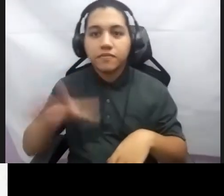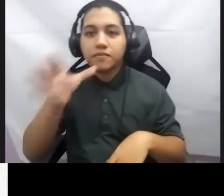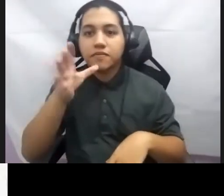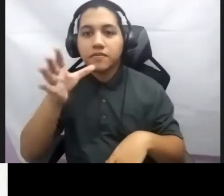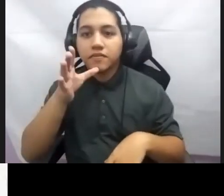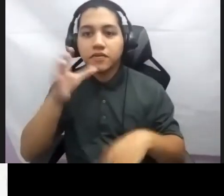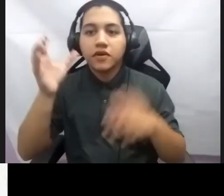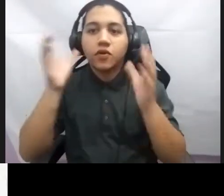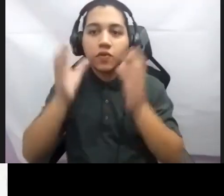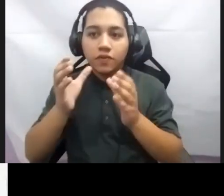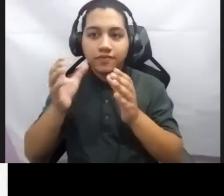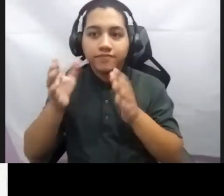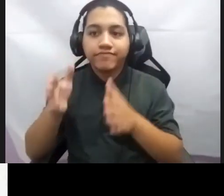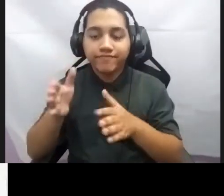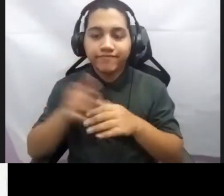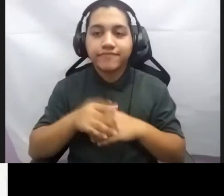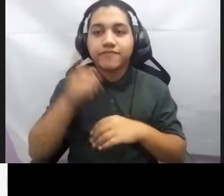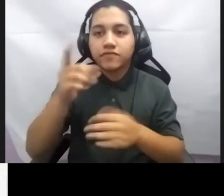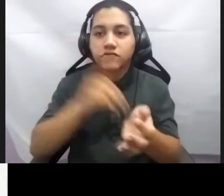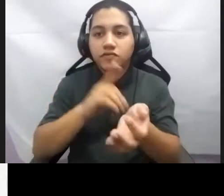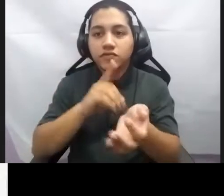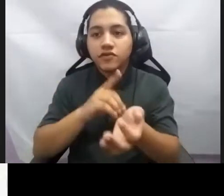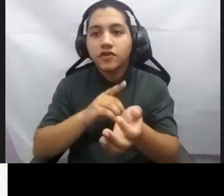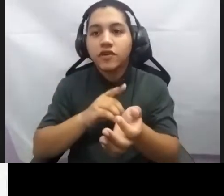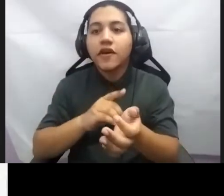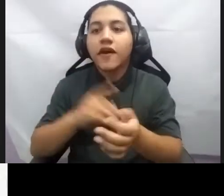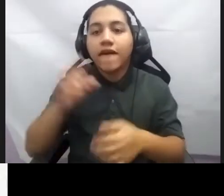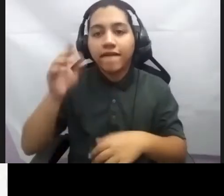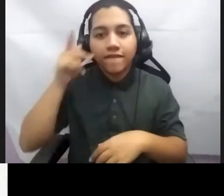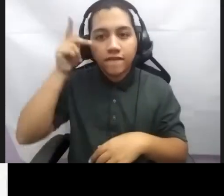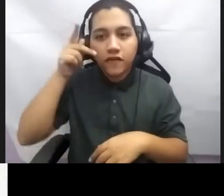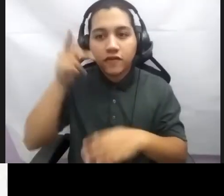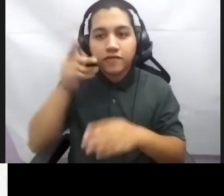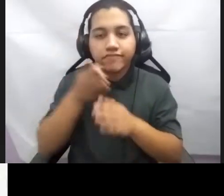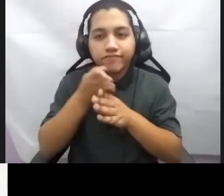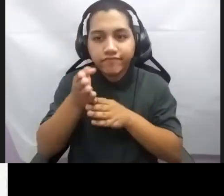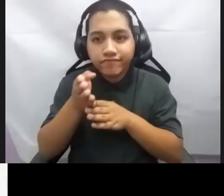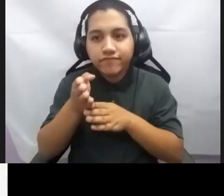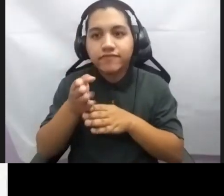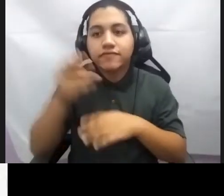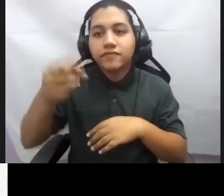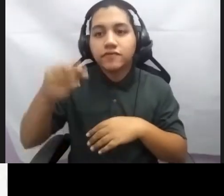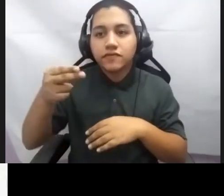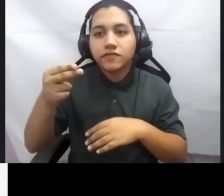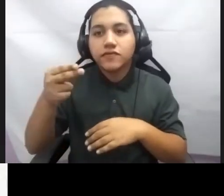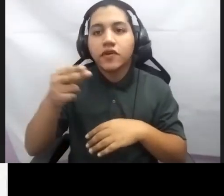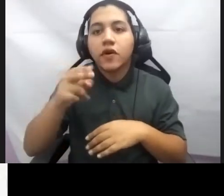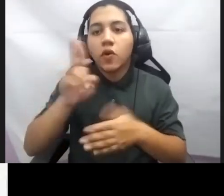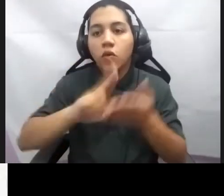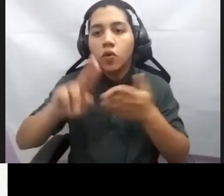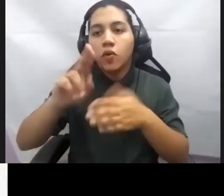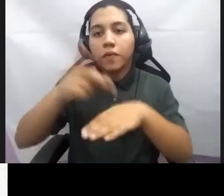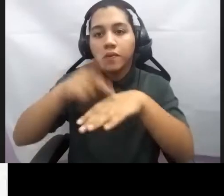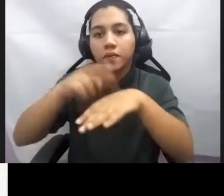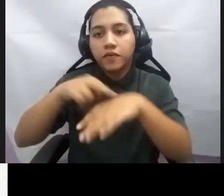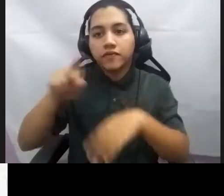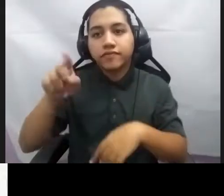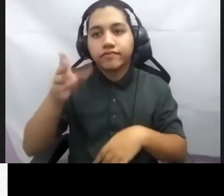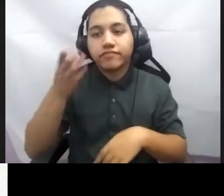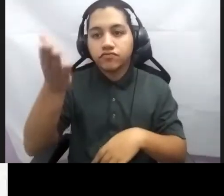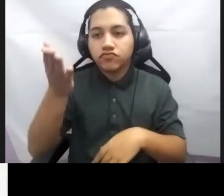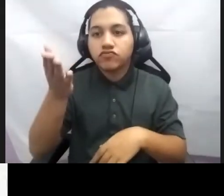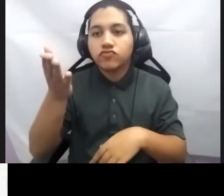con especialidad en historia de la Universidad de Puerto Rico, recinto de Río Piedras. Su disertación doctoral,